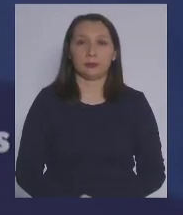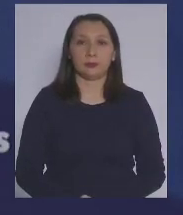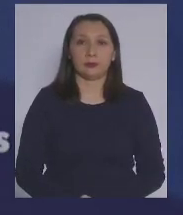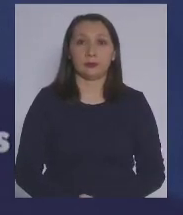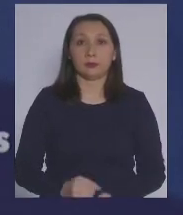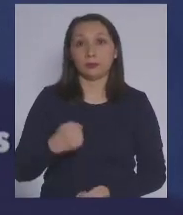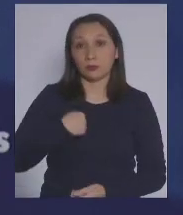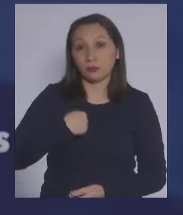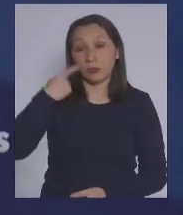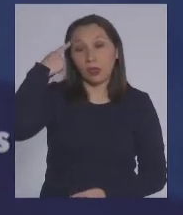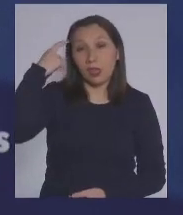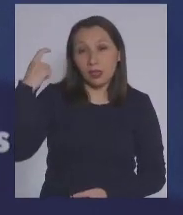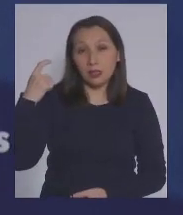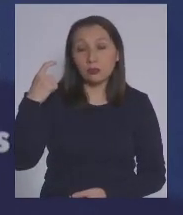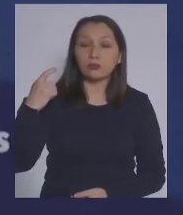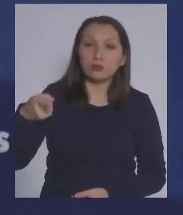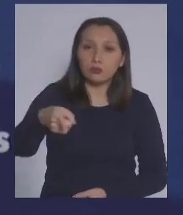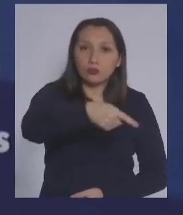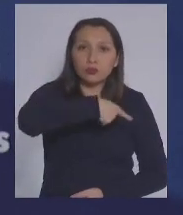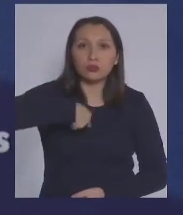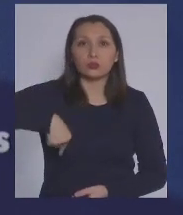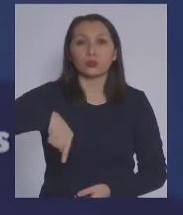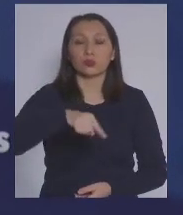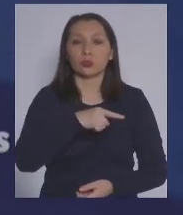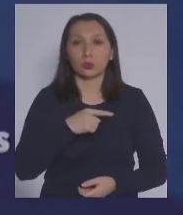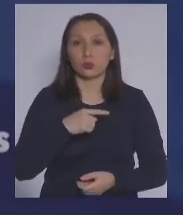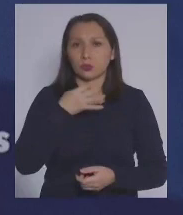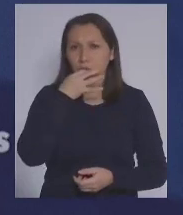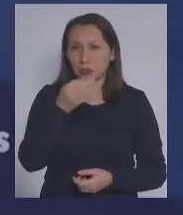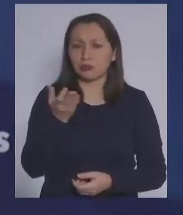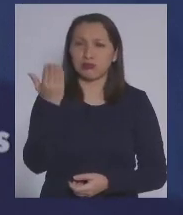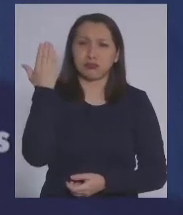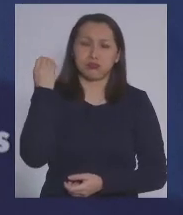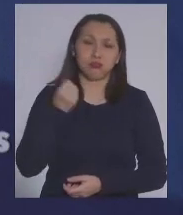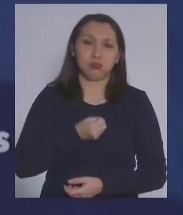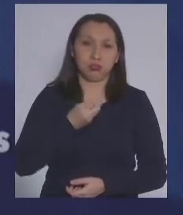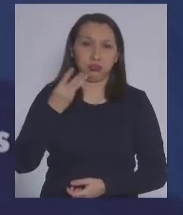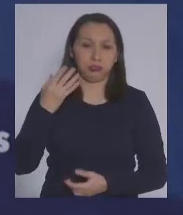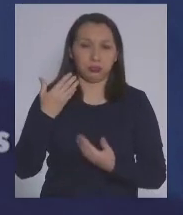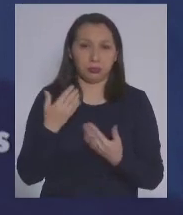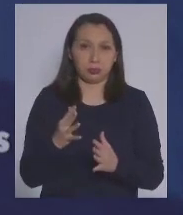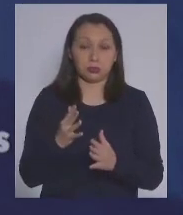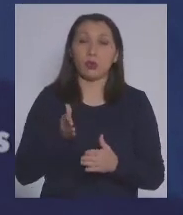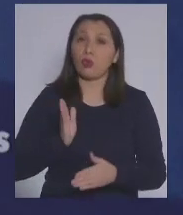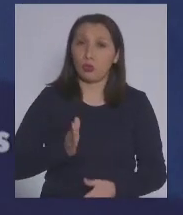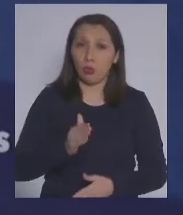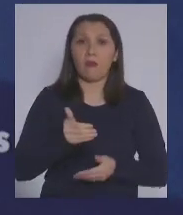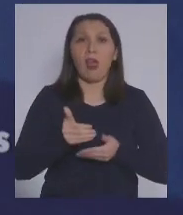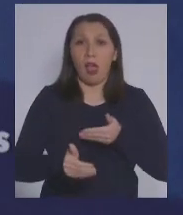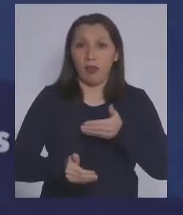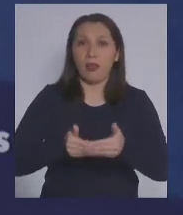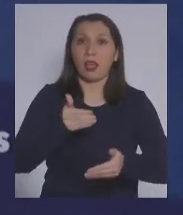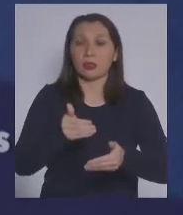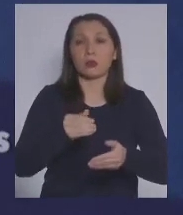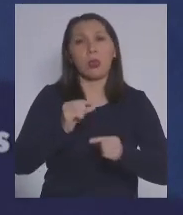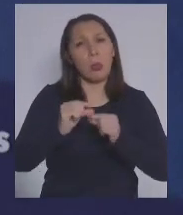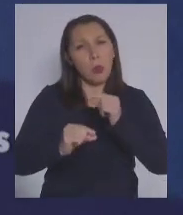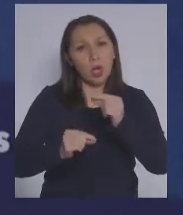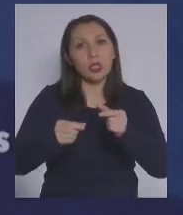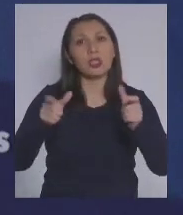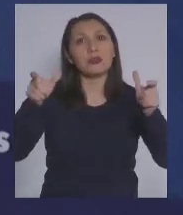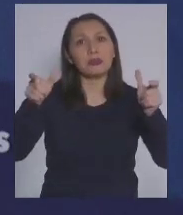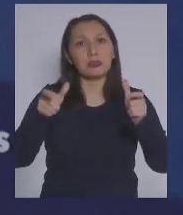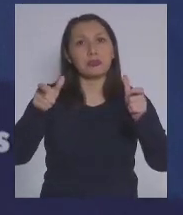creo que nosotros como lo hemos dicho muchas veces seguimos avanzando levemente